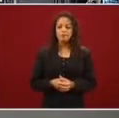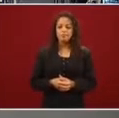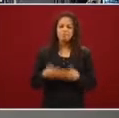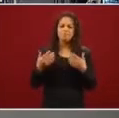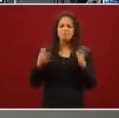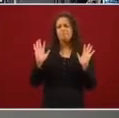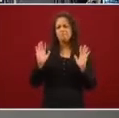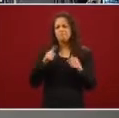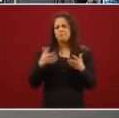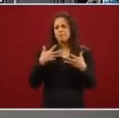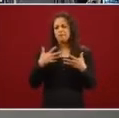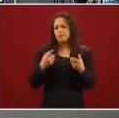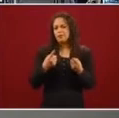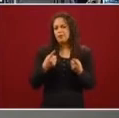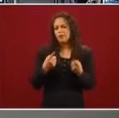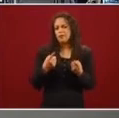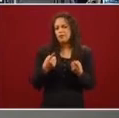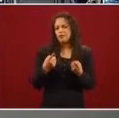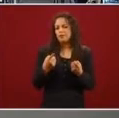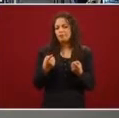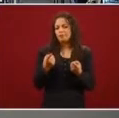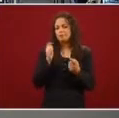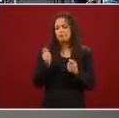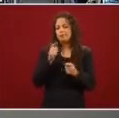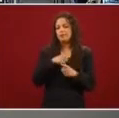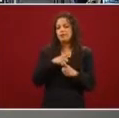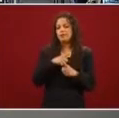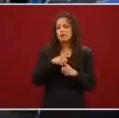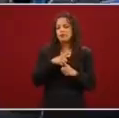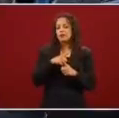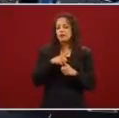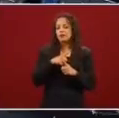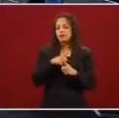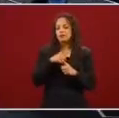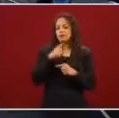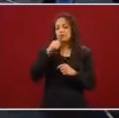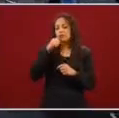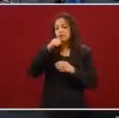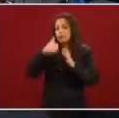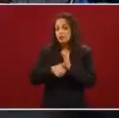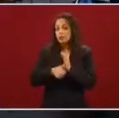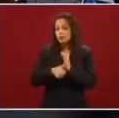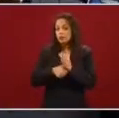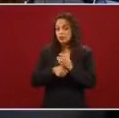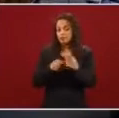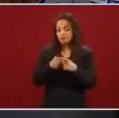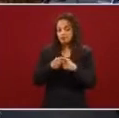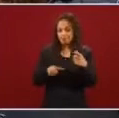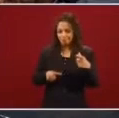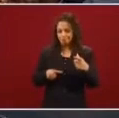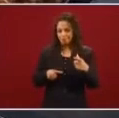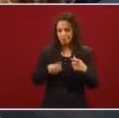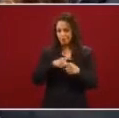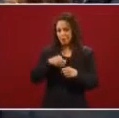Independientemente de que hubiera alguna tendencia en la carta que se va a firmar o votar los ciudadanos mañana,